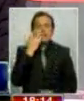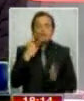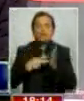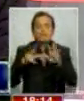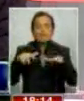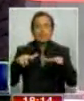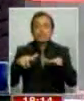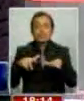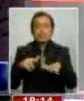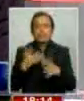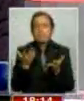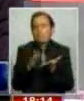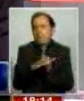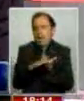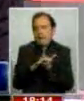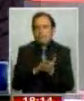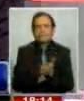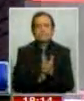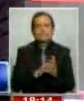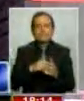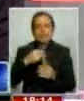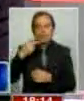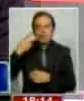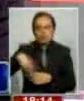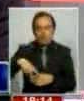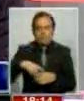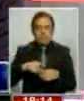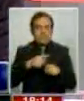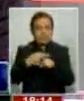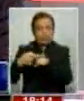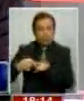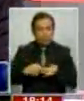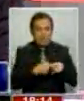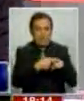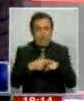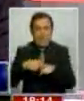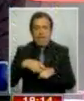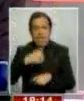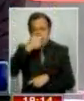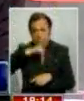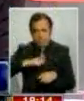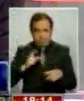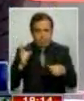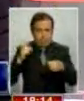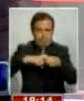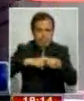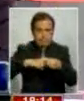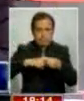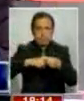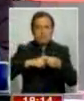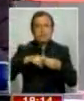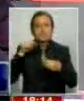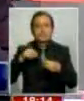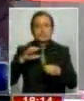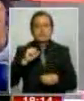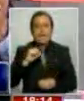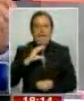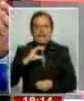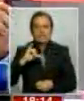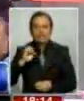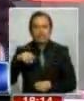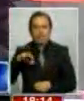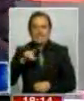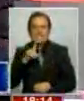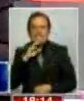pequeño accionista? Un pequeño accionista, digamos, en una sociedad anónima abierta. Efectivamente, se puede encontrar en abril, después de, por ejemplo, haber